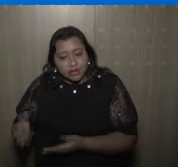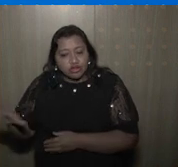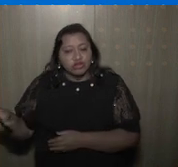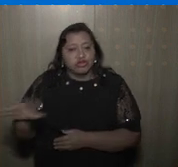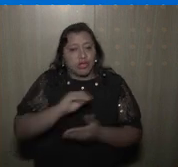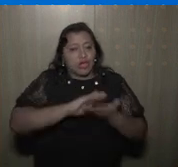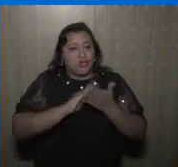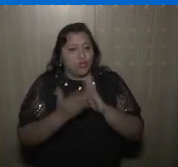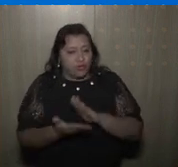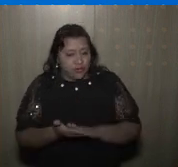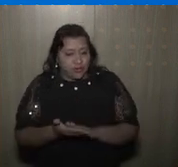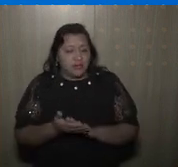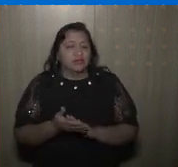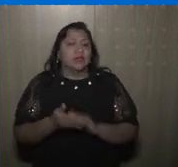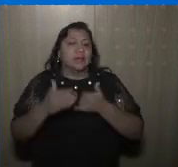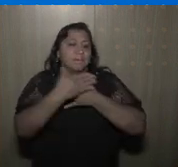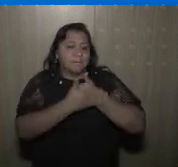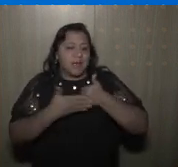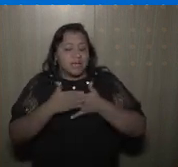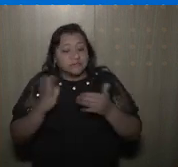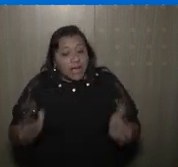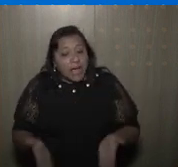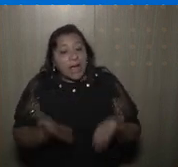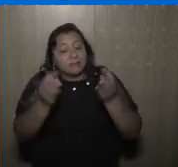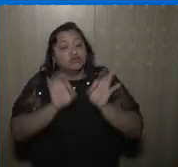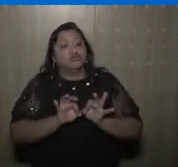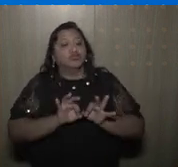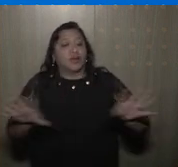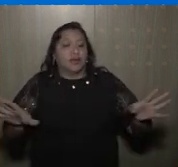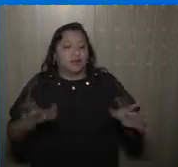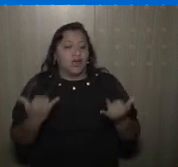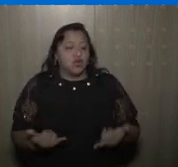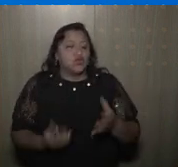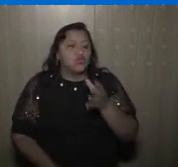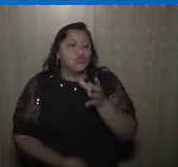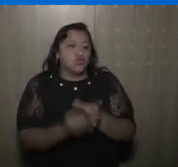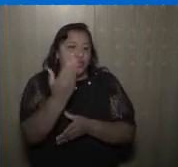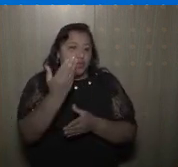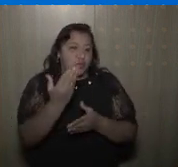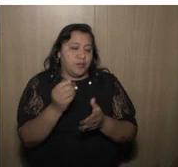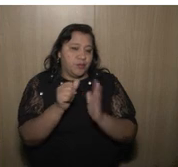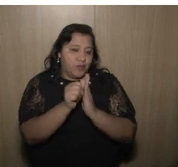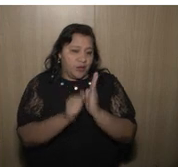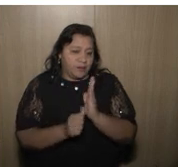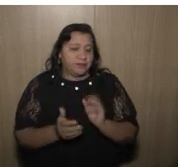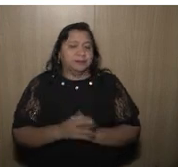educación superior del país. Entonces, mucho ánimo y buena suerte con este nuevo lanzamiento. Una feliz tarde a todos.